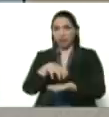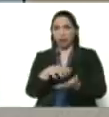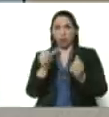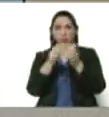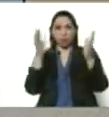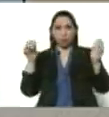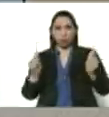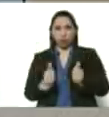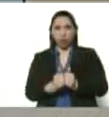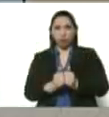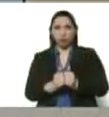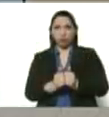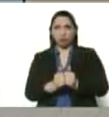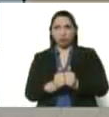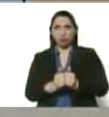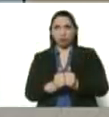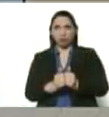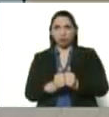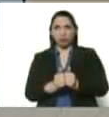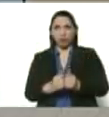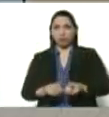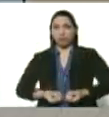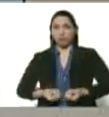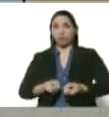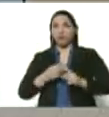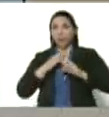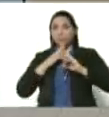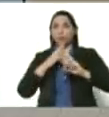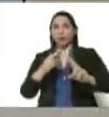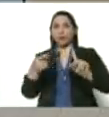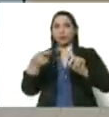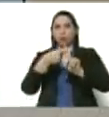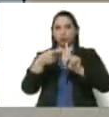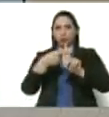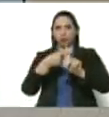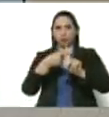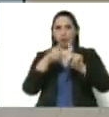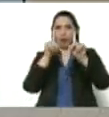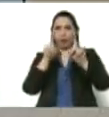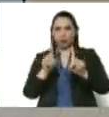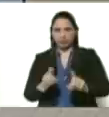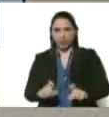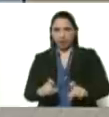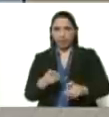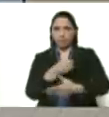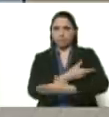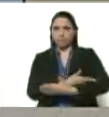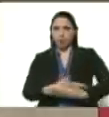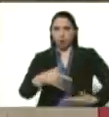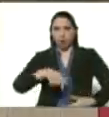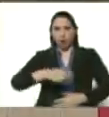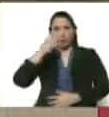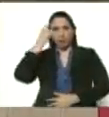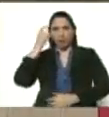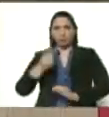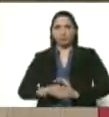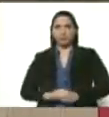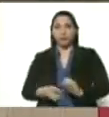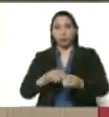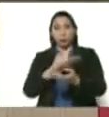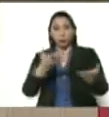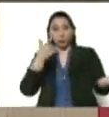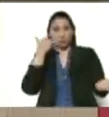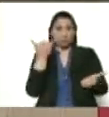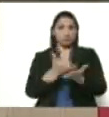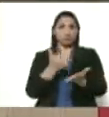Anzoátegui, donde dio positiva a la PCR el día de hoy. Como ustedes pueden